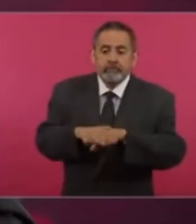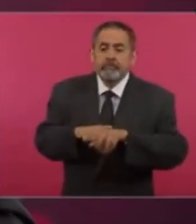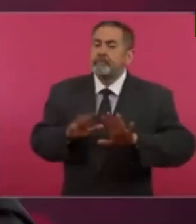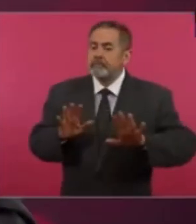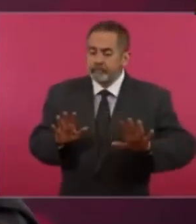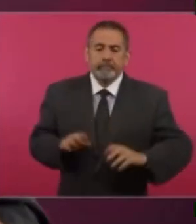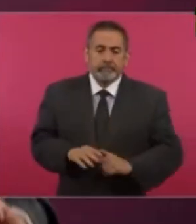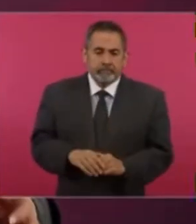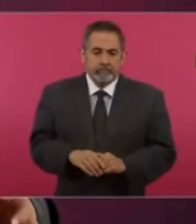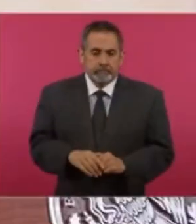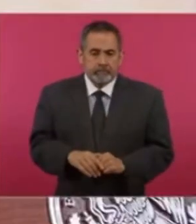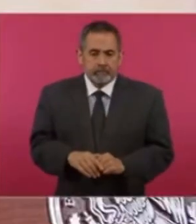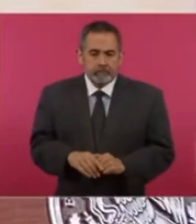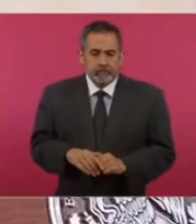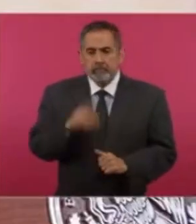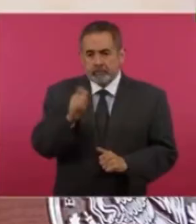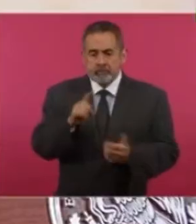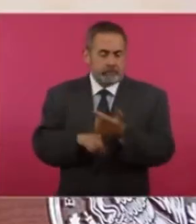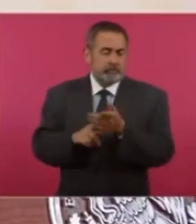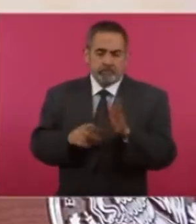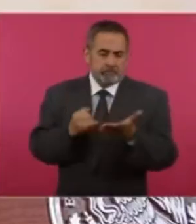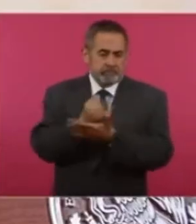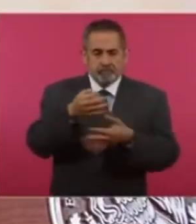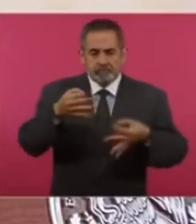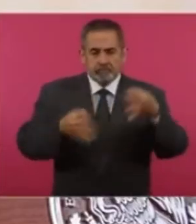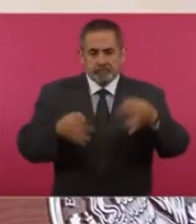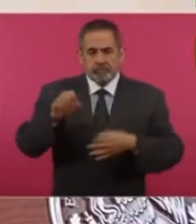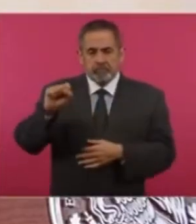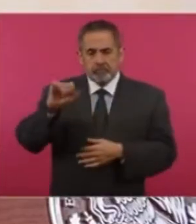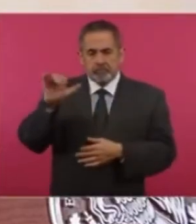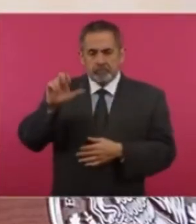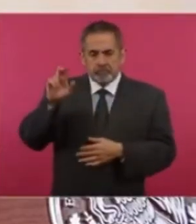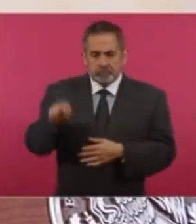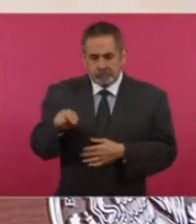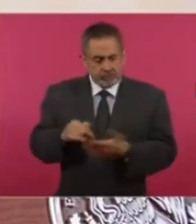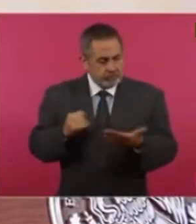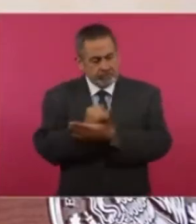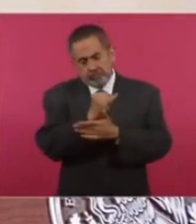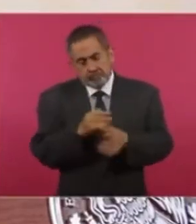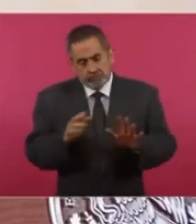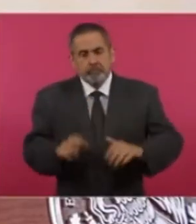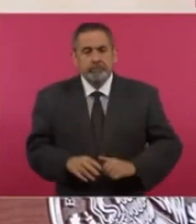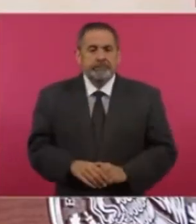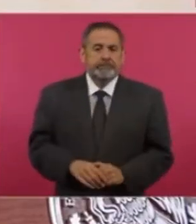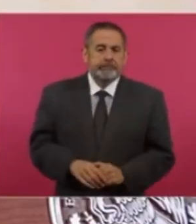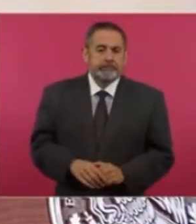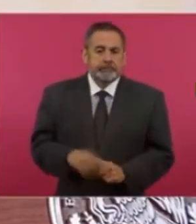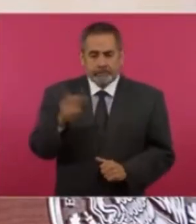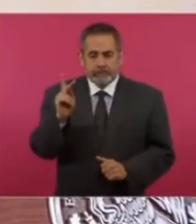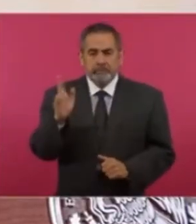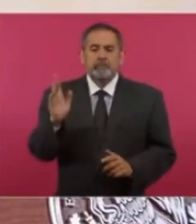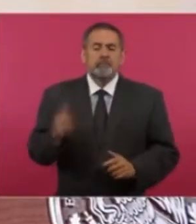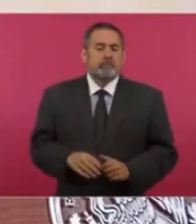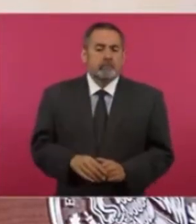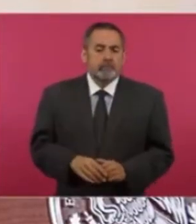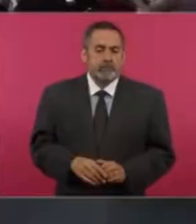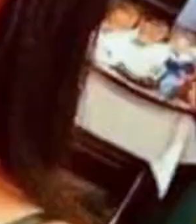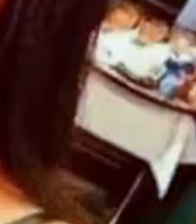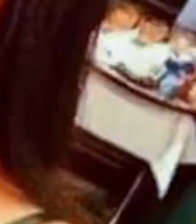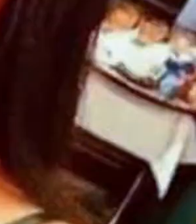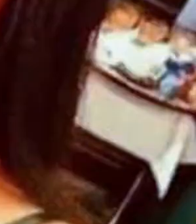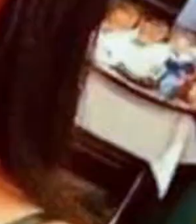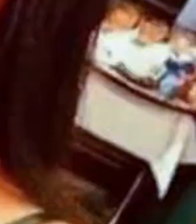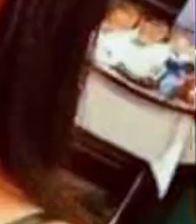este personaje, dijo, tiene que ver con el ocultamiento de la verdad en el feminicidio de la joven de 27 años, Ariadna